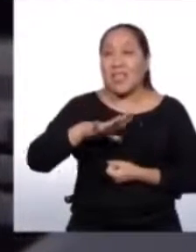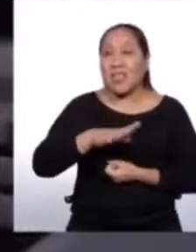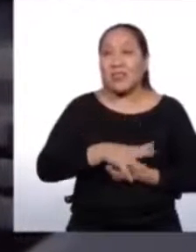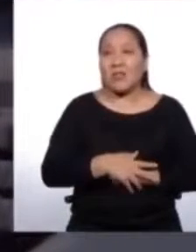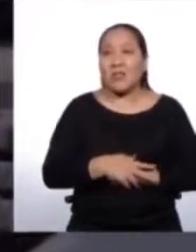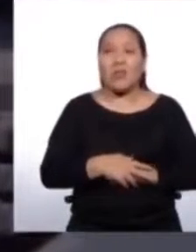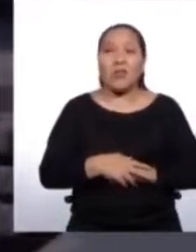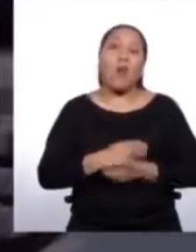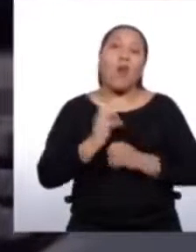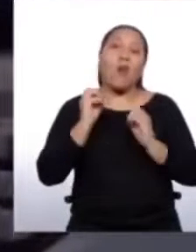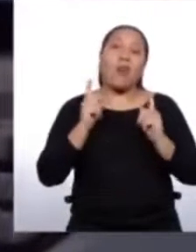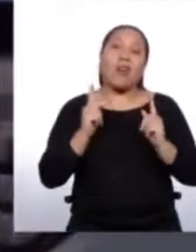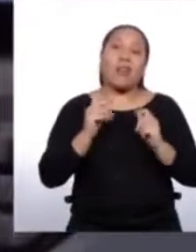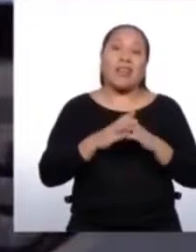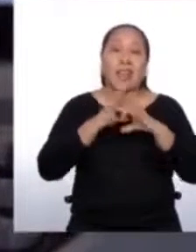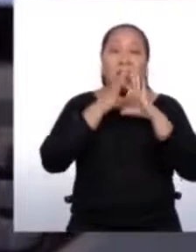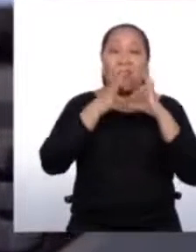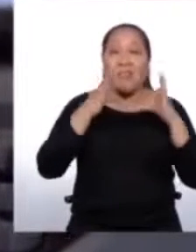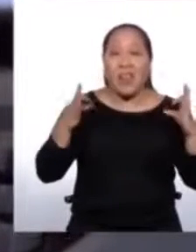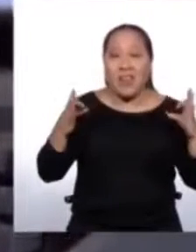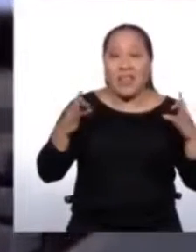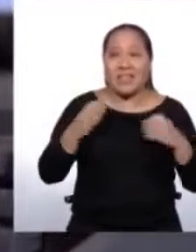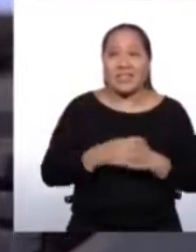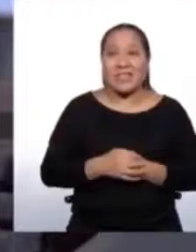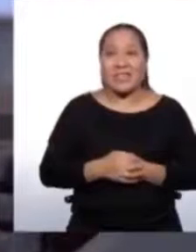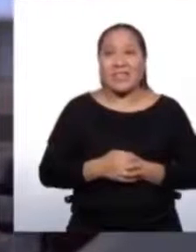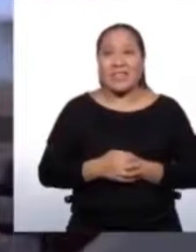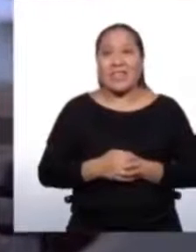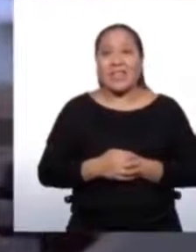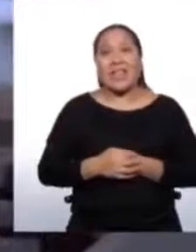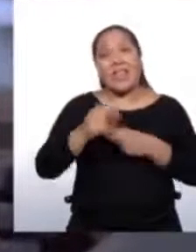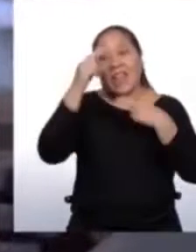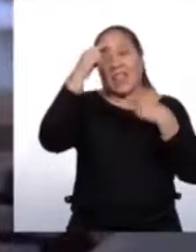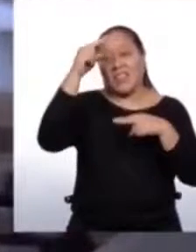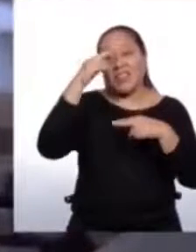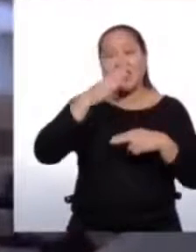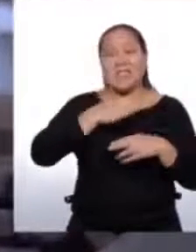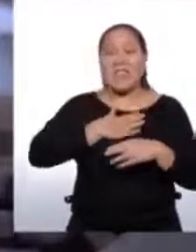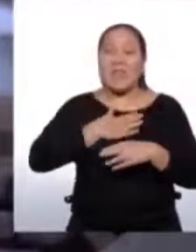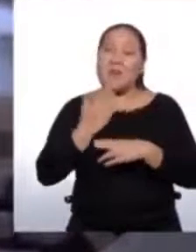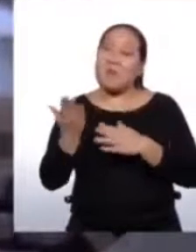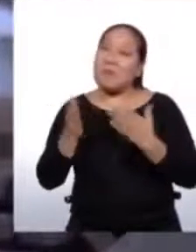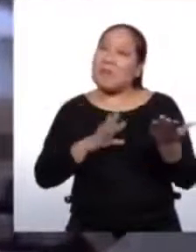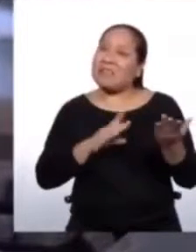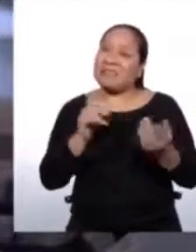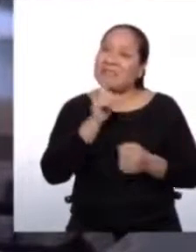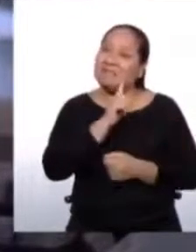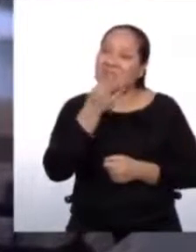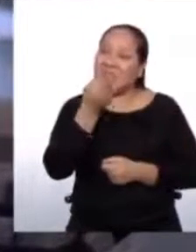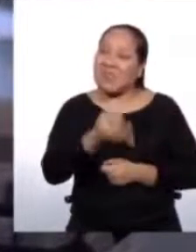diciéndome, bueno, la frase de Mark Twain, ¿no?, las noticias sobre mi muerte son algo exageradas.